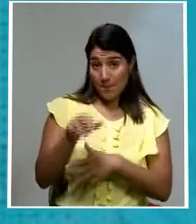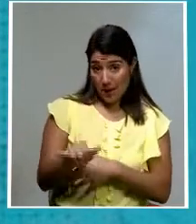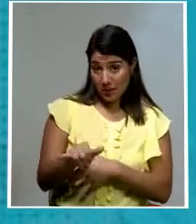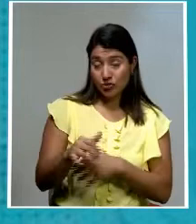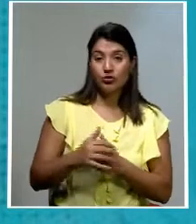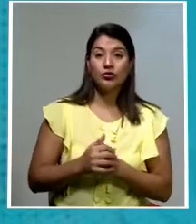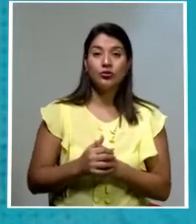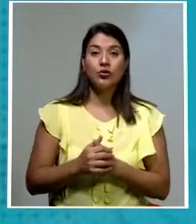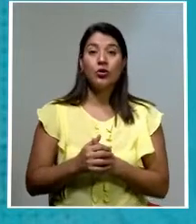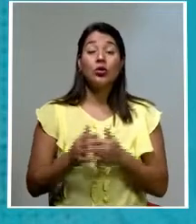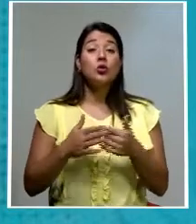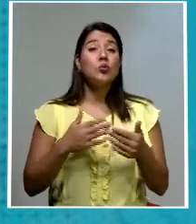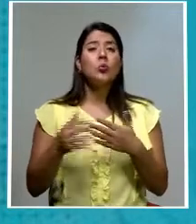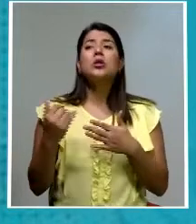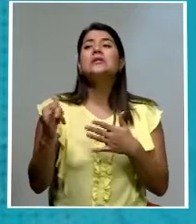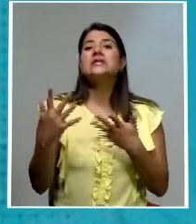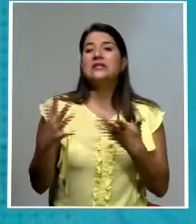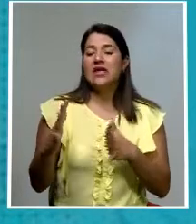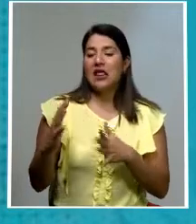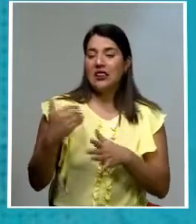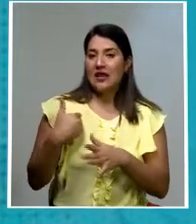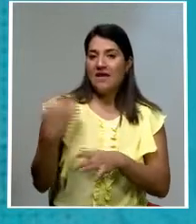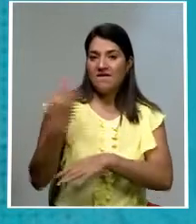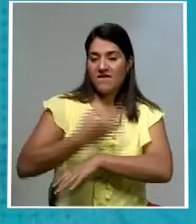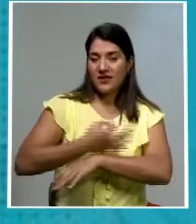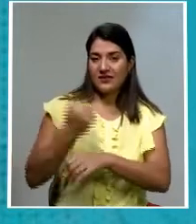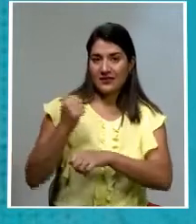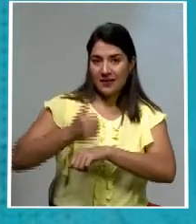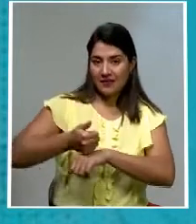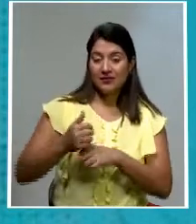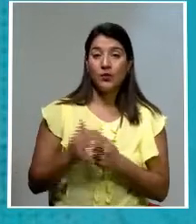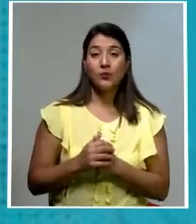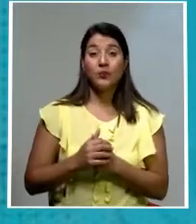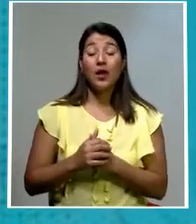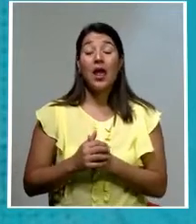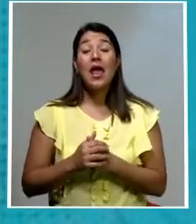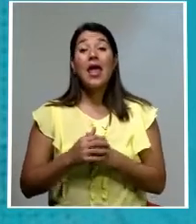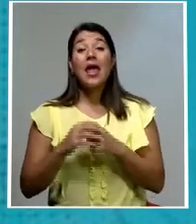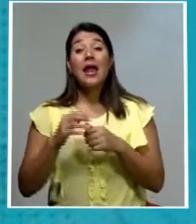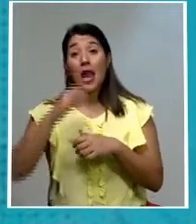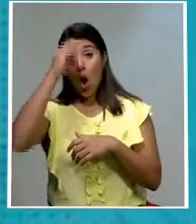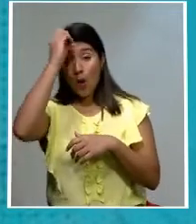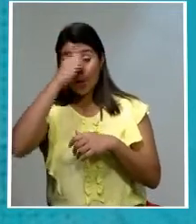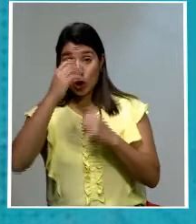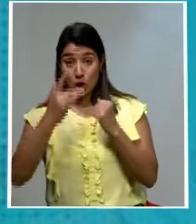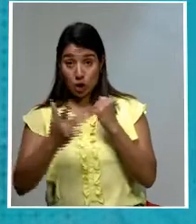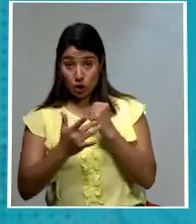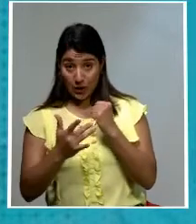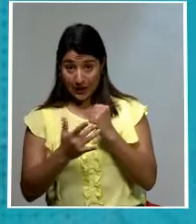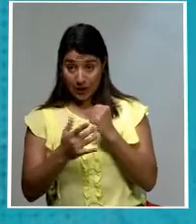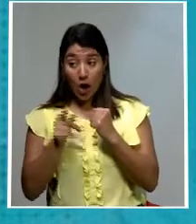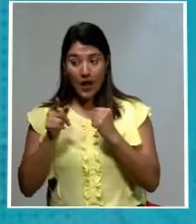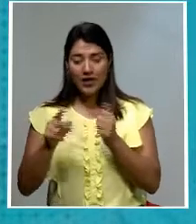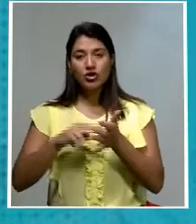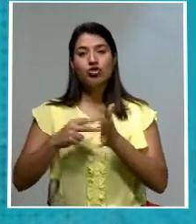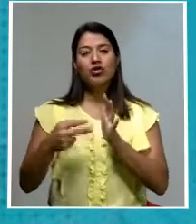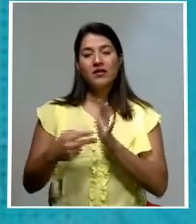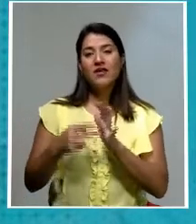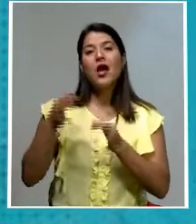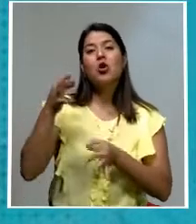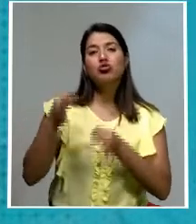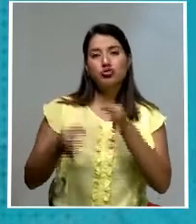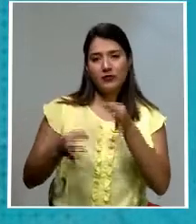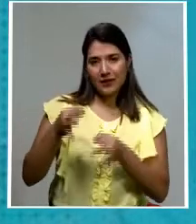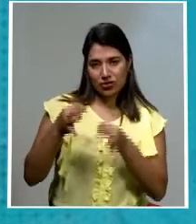esté previamente convocada al efecto. El criterio técnico autorizado que constituye una causa justificante para que el directorio provisional ordene